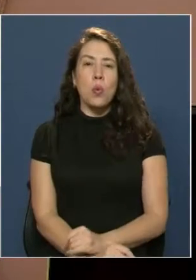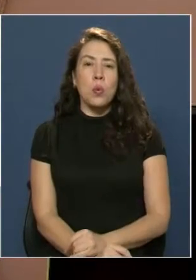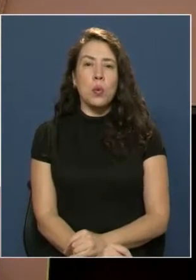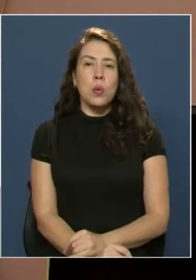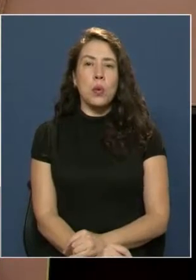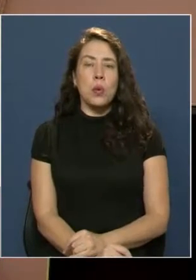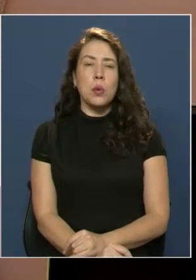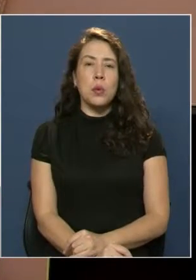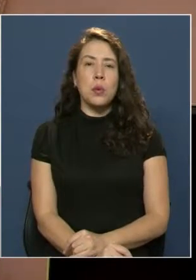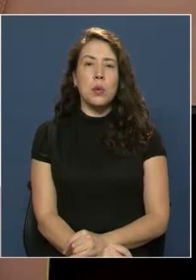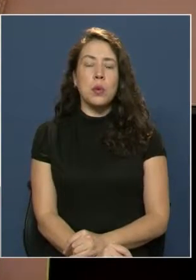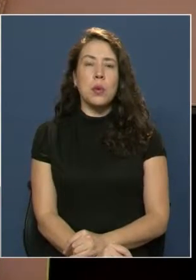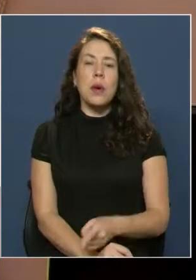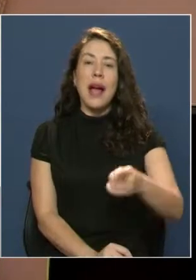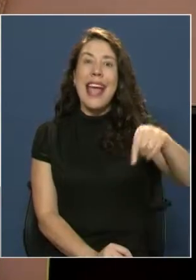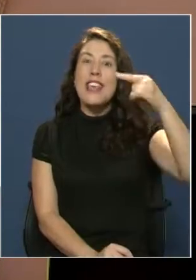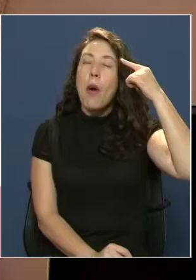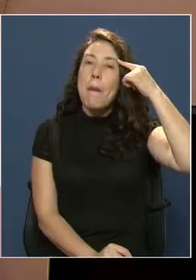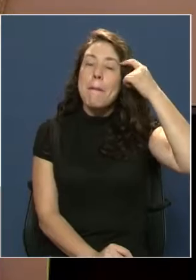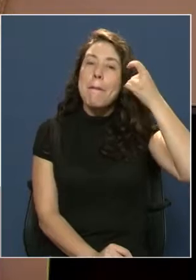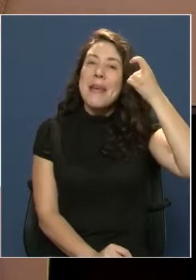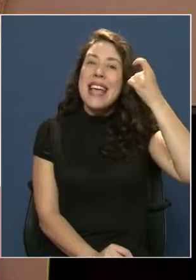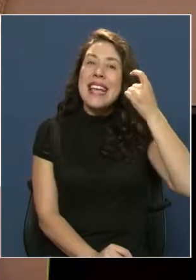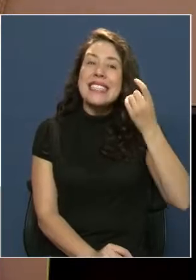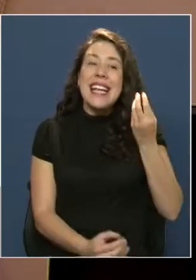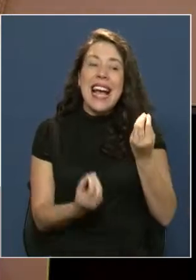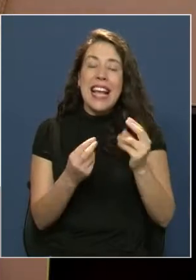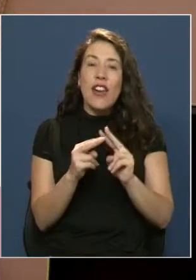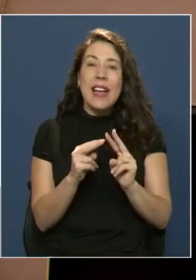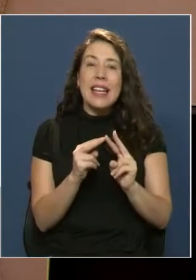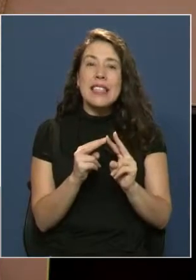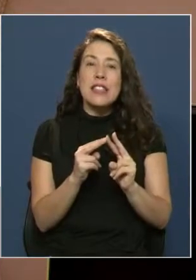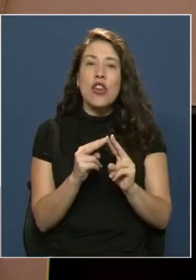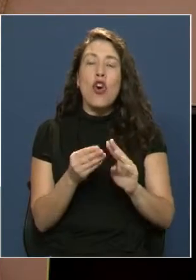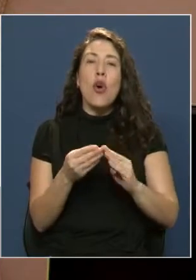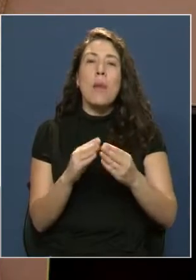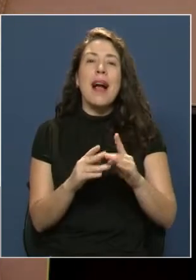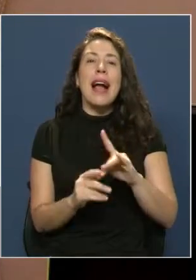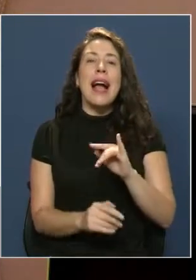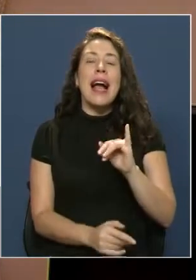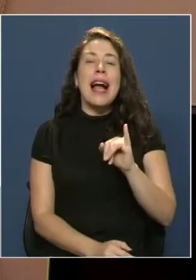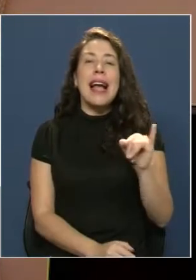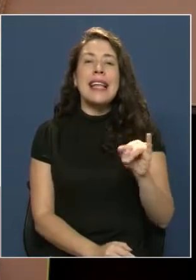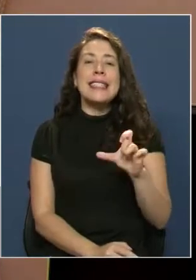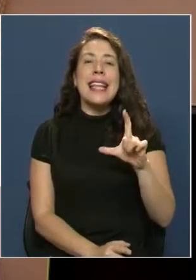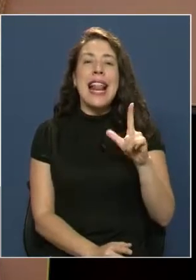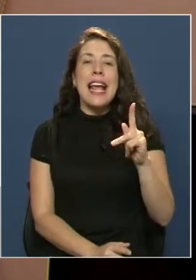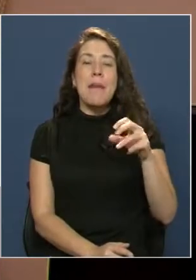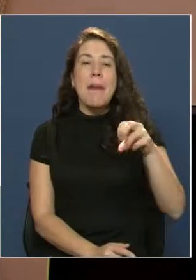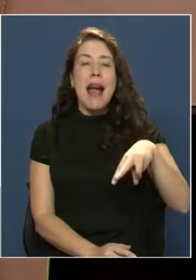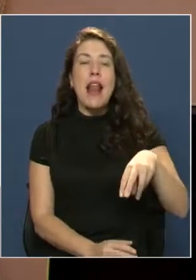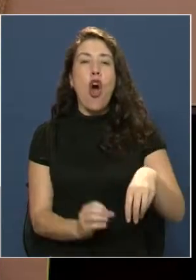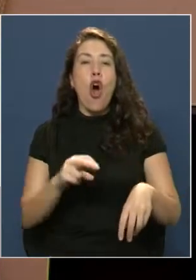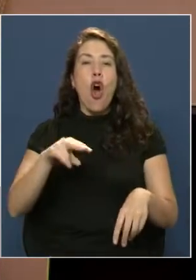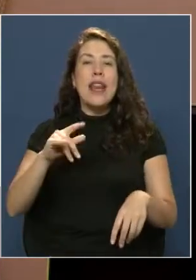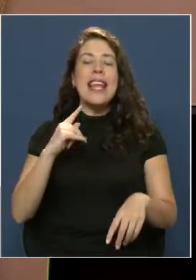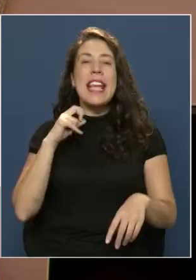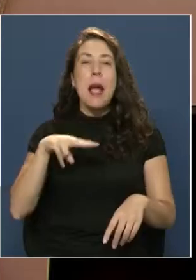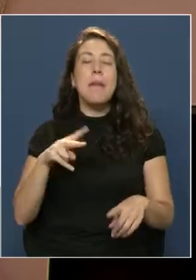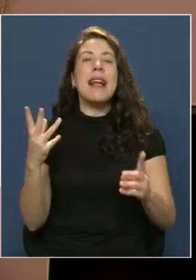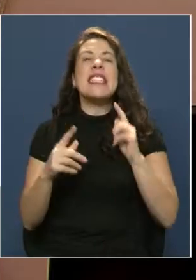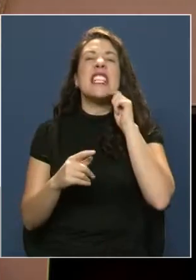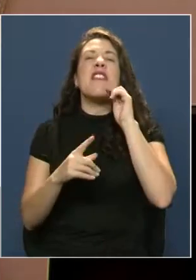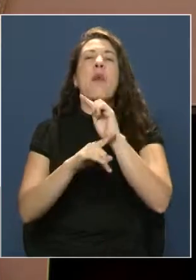que creen que lo que pasó con pueblos como el Selknam o el Auniquem fue una